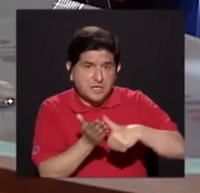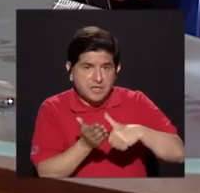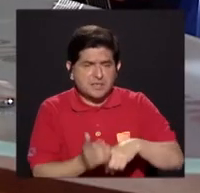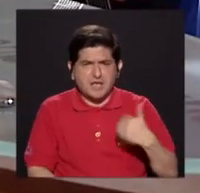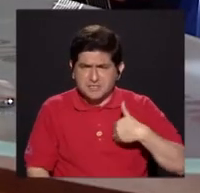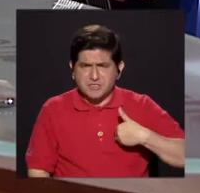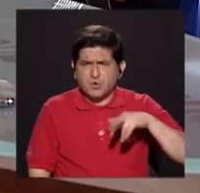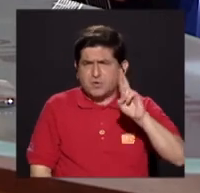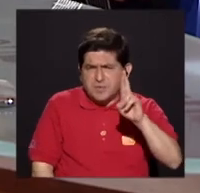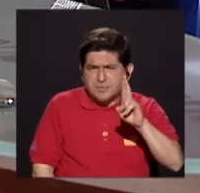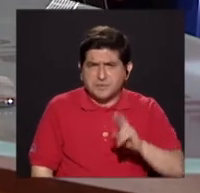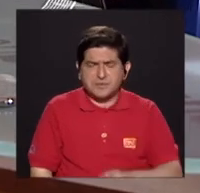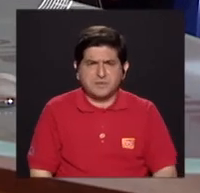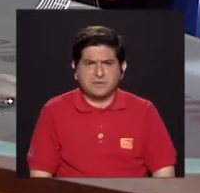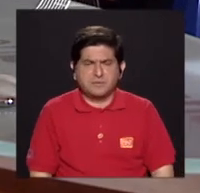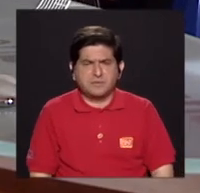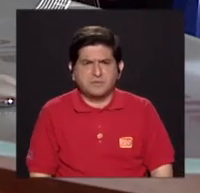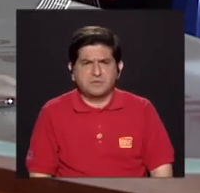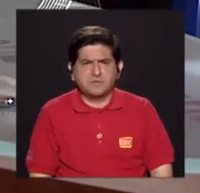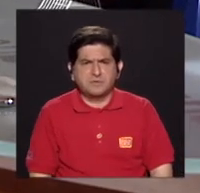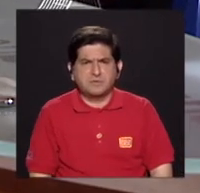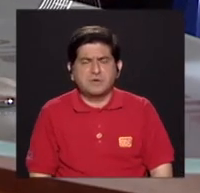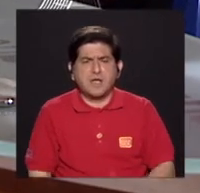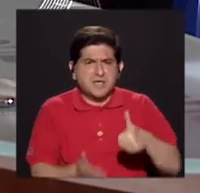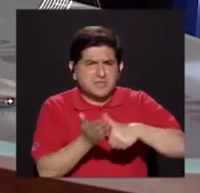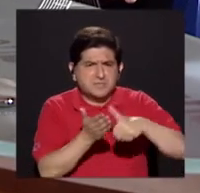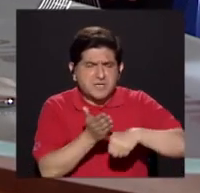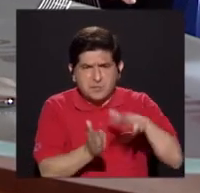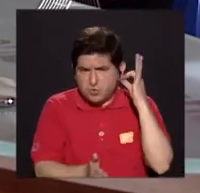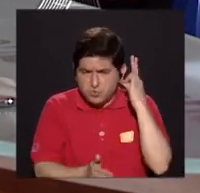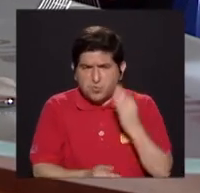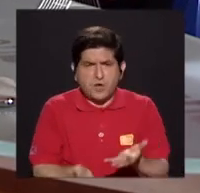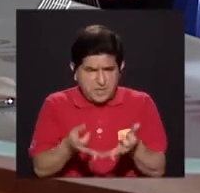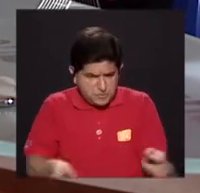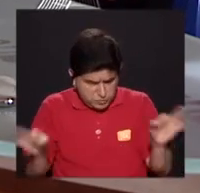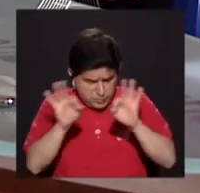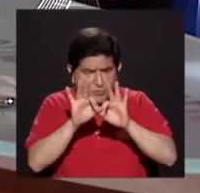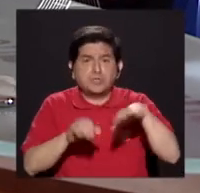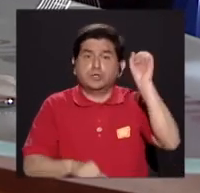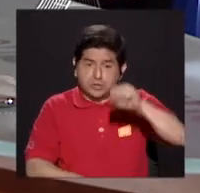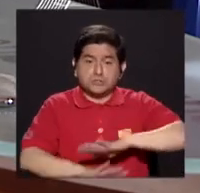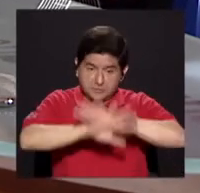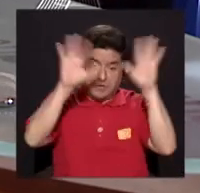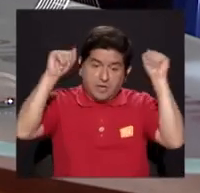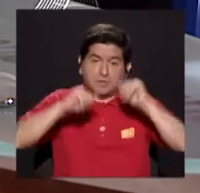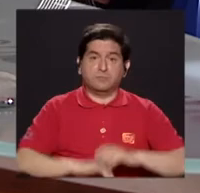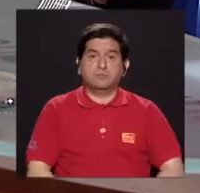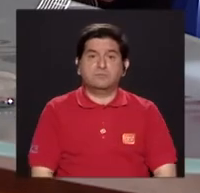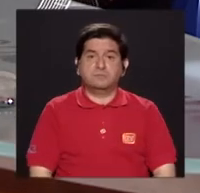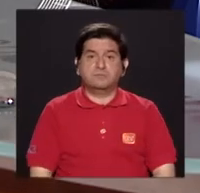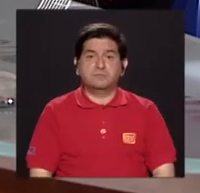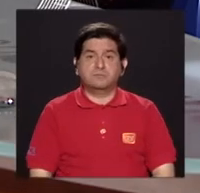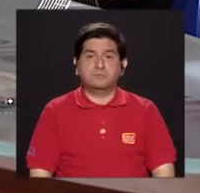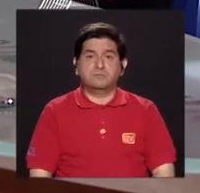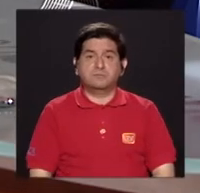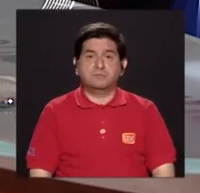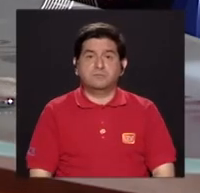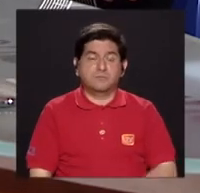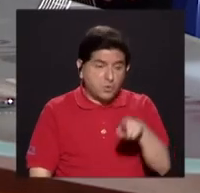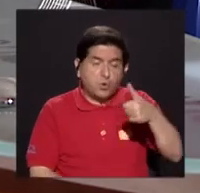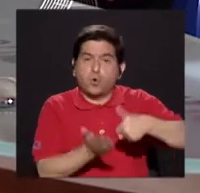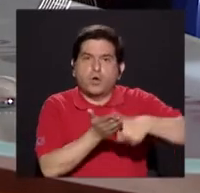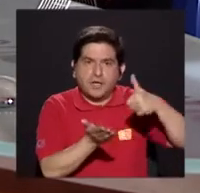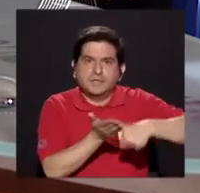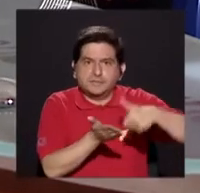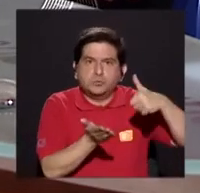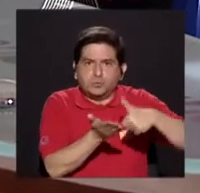Ramiro, sí, avanzó, don Ramiro, se congeló, sí, no, dice, si el voto de las mujeres pesó, pues claro, don Ramiro, que pesó. Sí, o sea, con esos